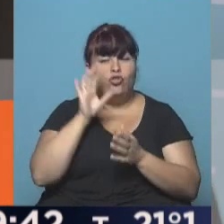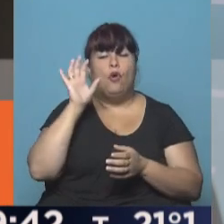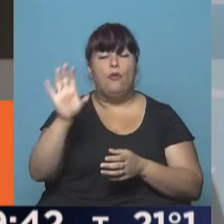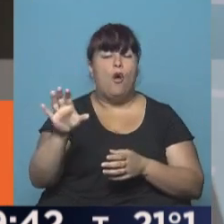jujuy